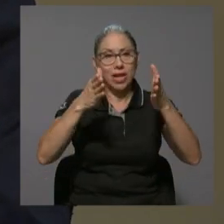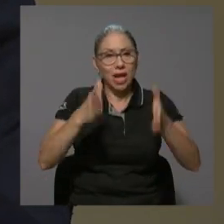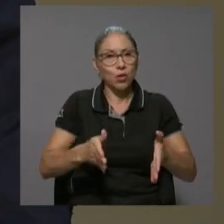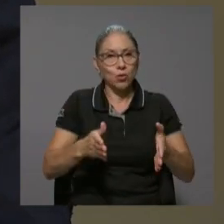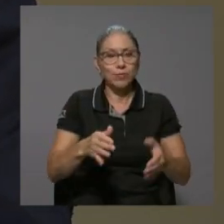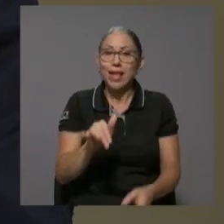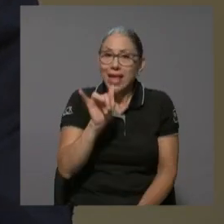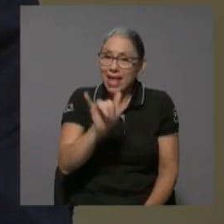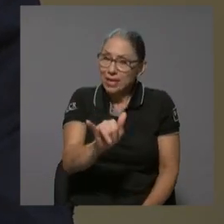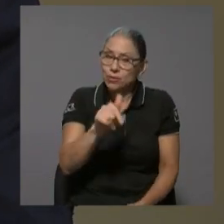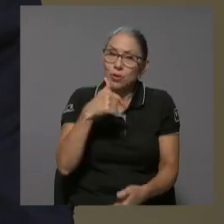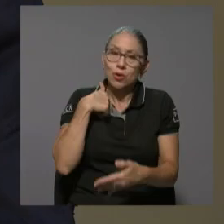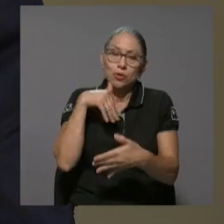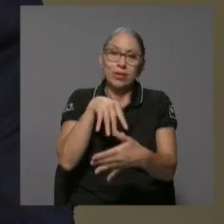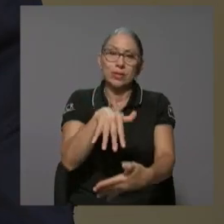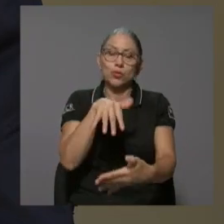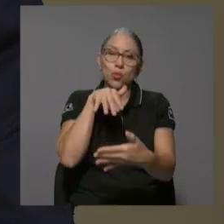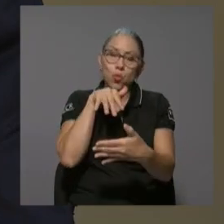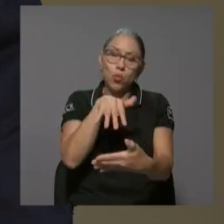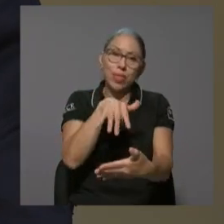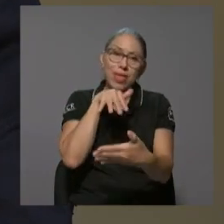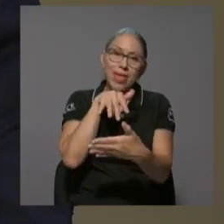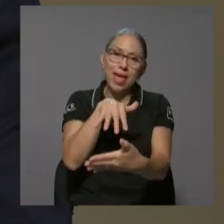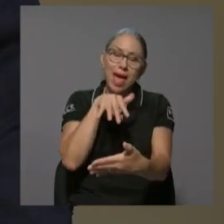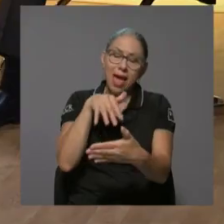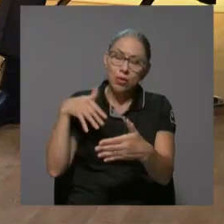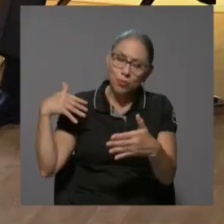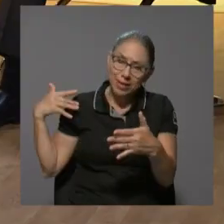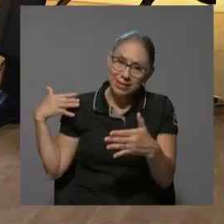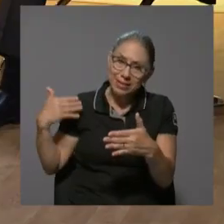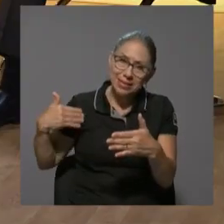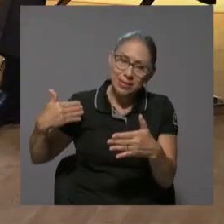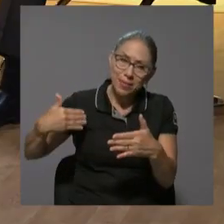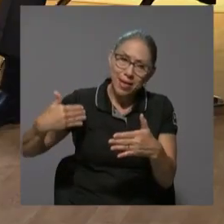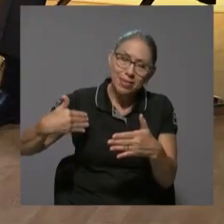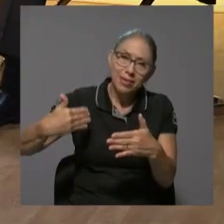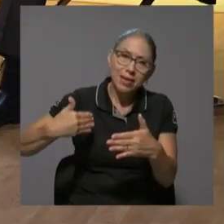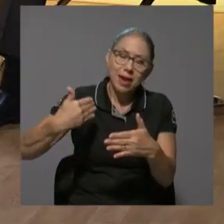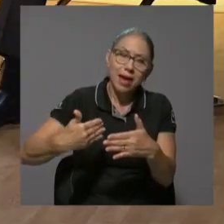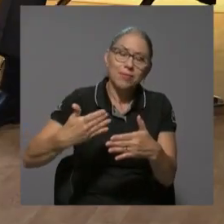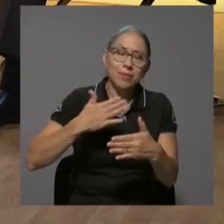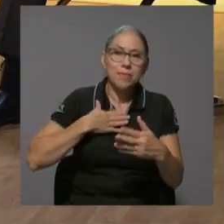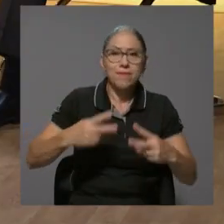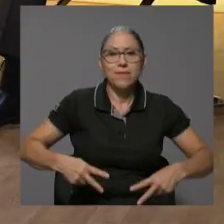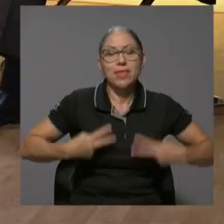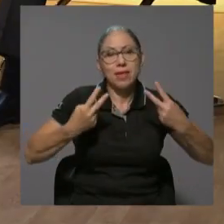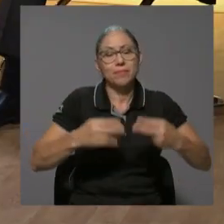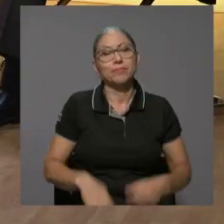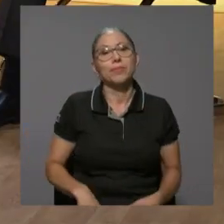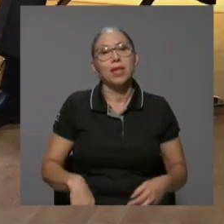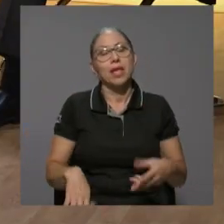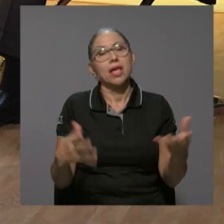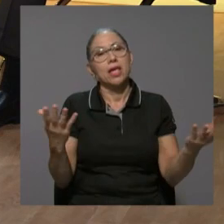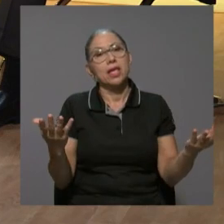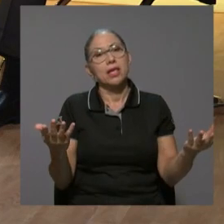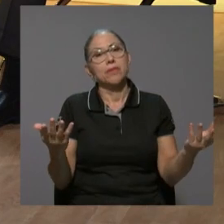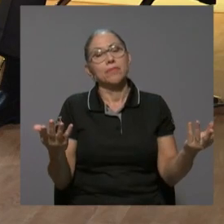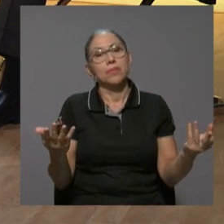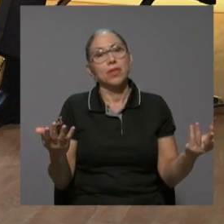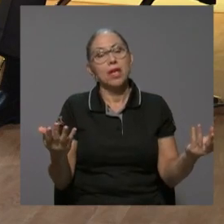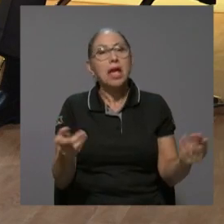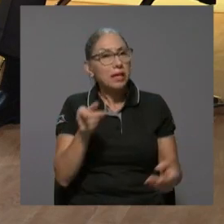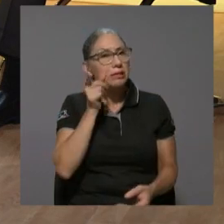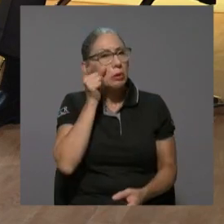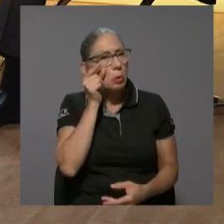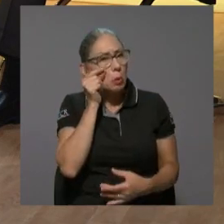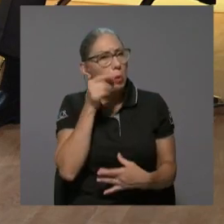que he estudiado de manera más sistemática a lo largo de mi vida. Y bueno, es curioso,